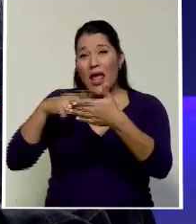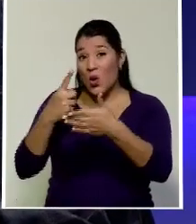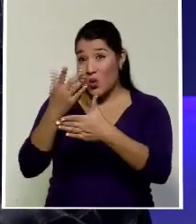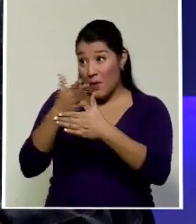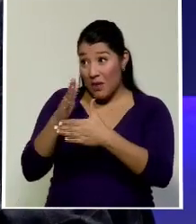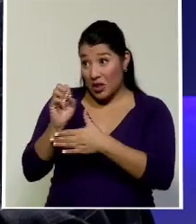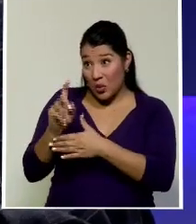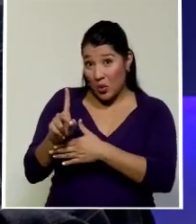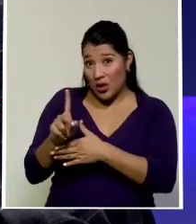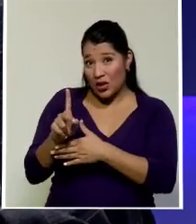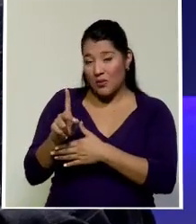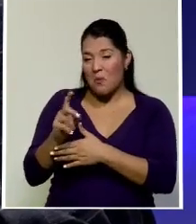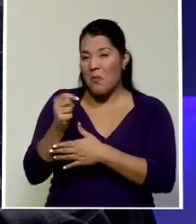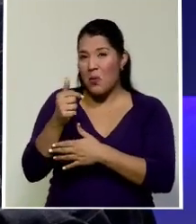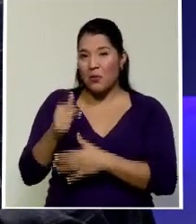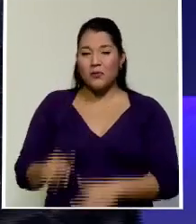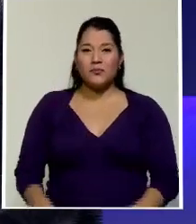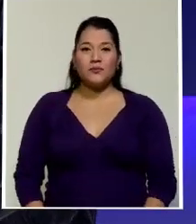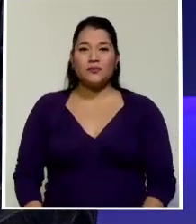está bien, Dale. unas cuantas líneas.